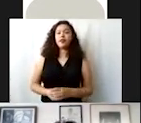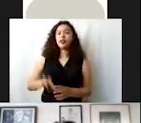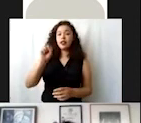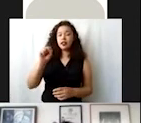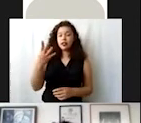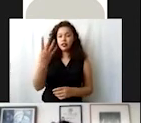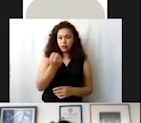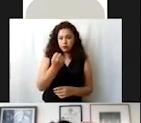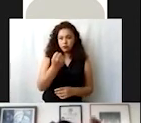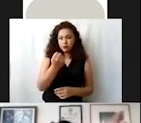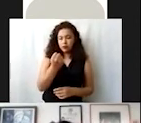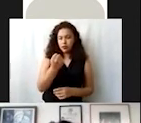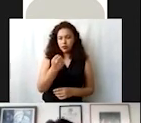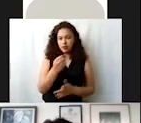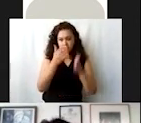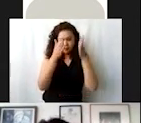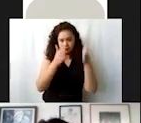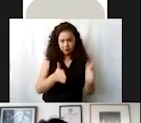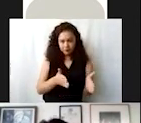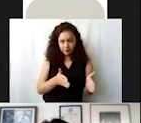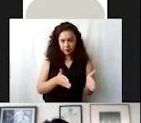69 son los que